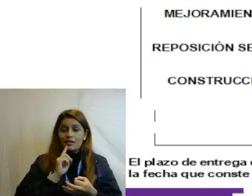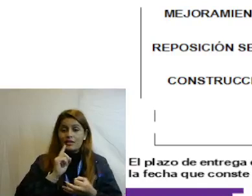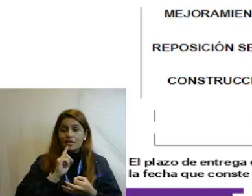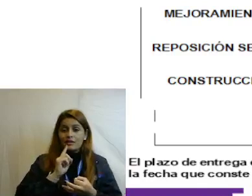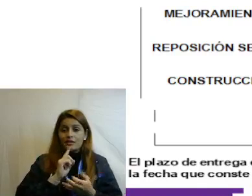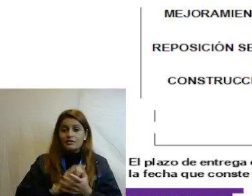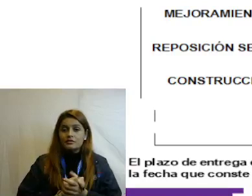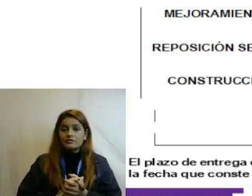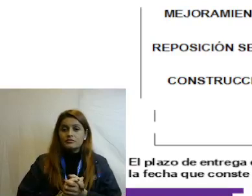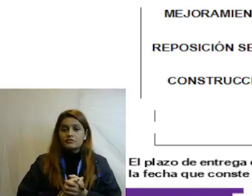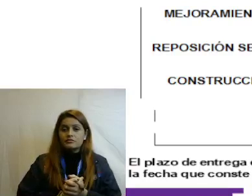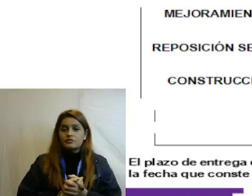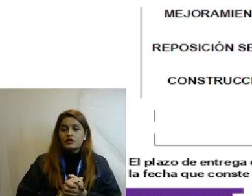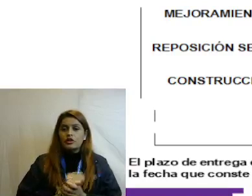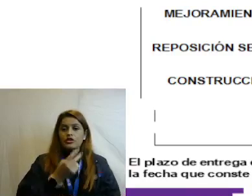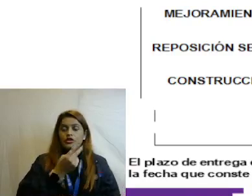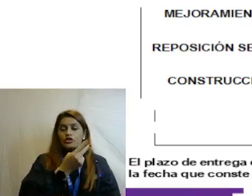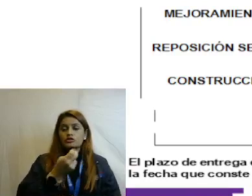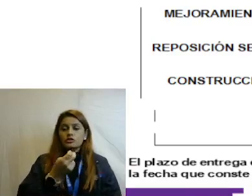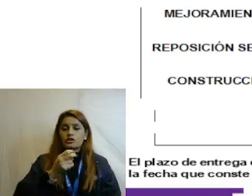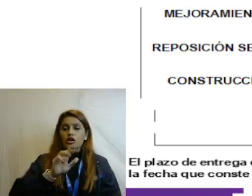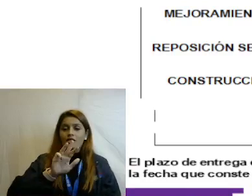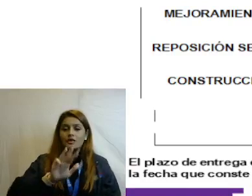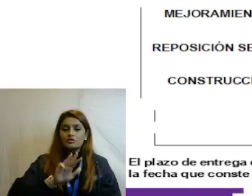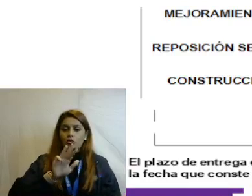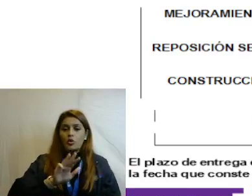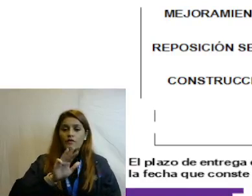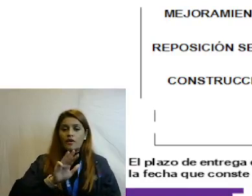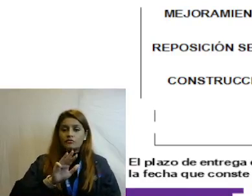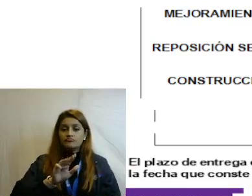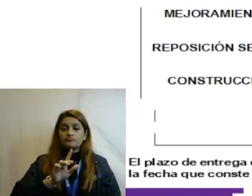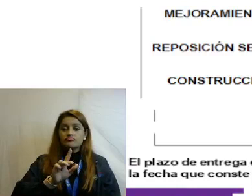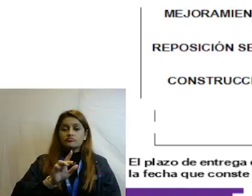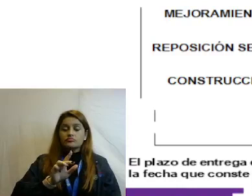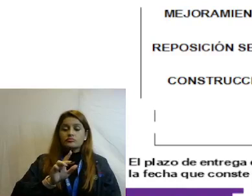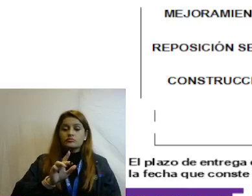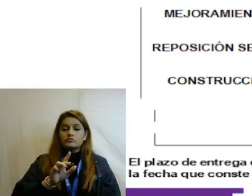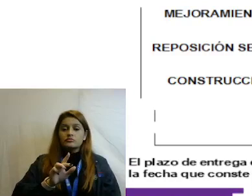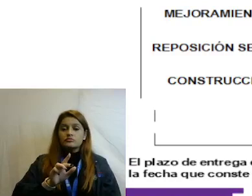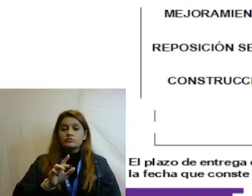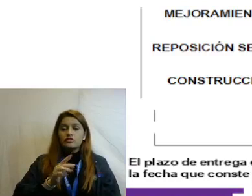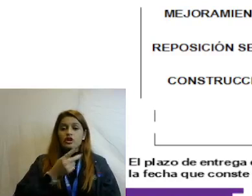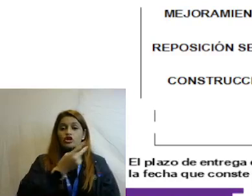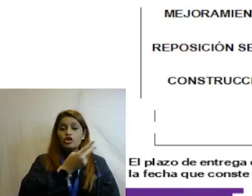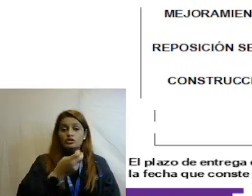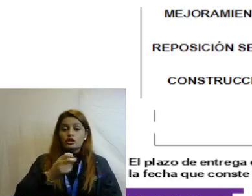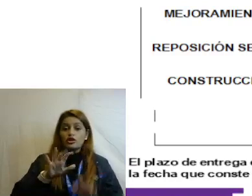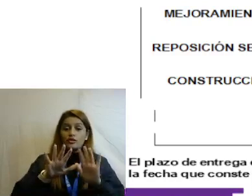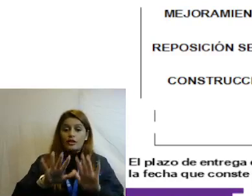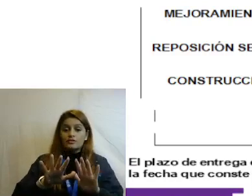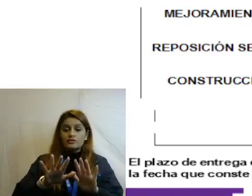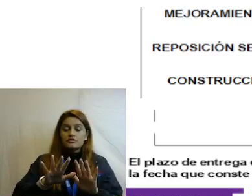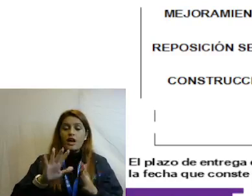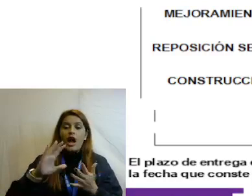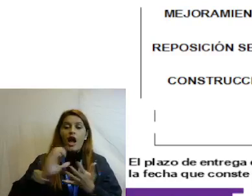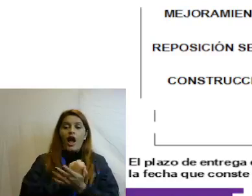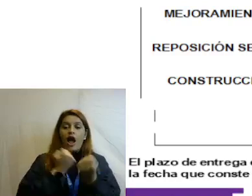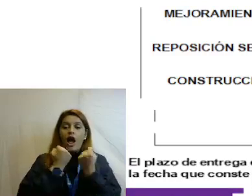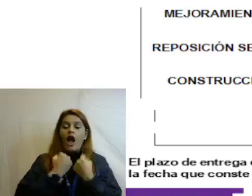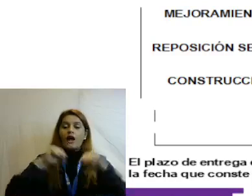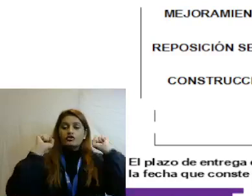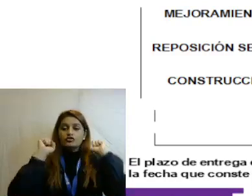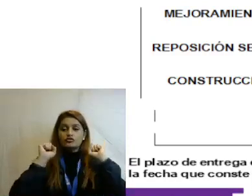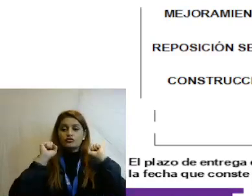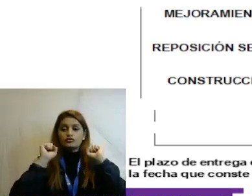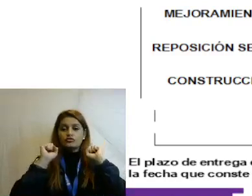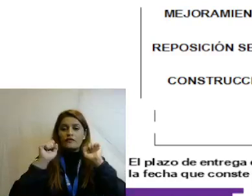presupuesto disponible son 219, el presupuesto de la sumatoria de la propuesta de adjudicación son 210. Y el plazo de entrega